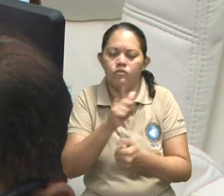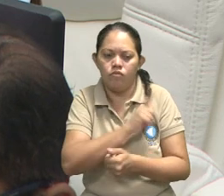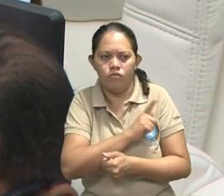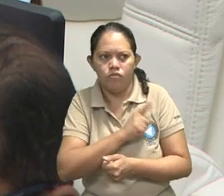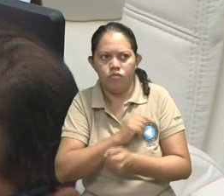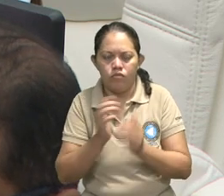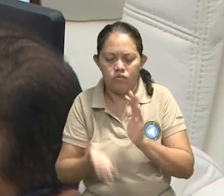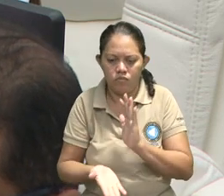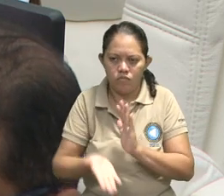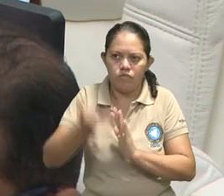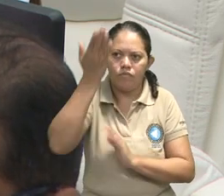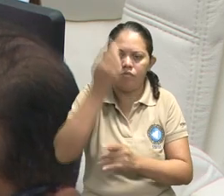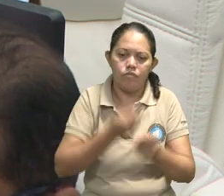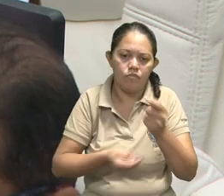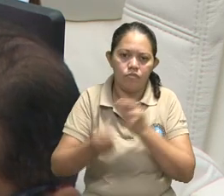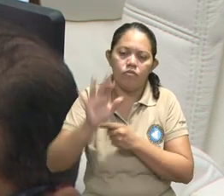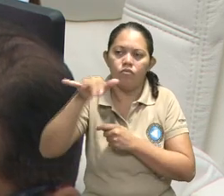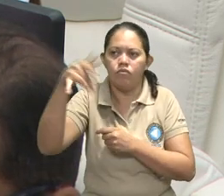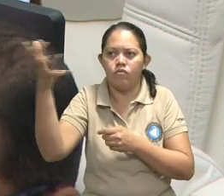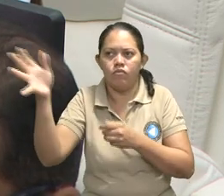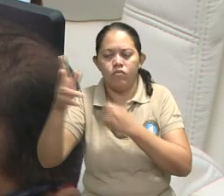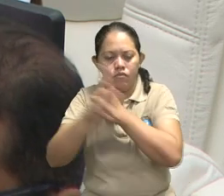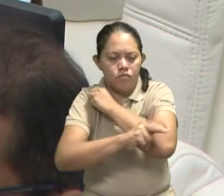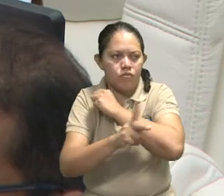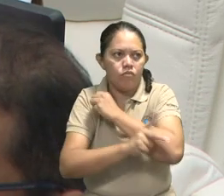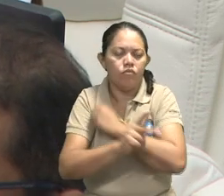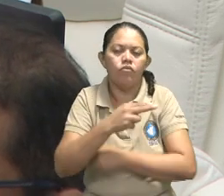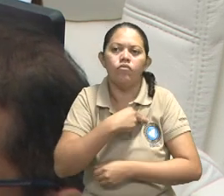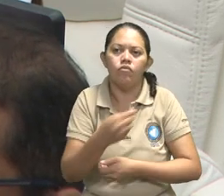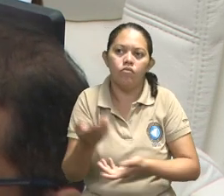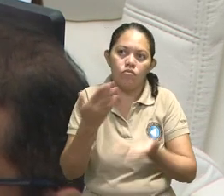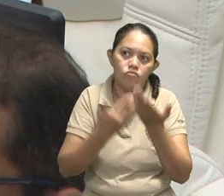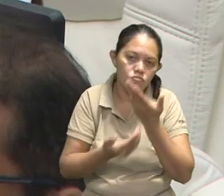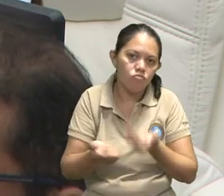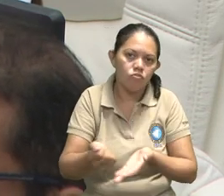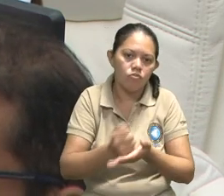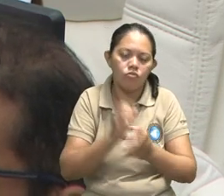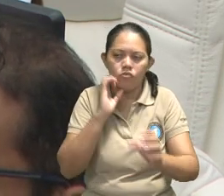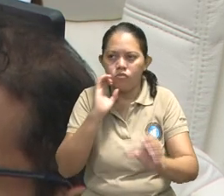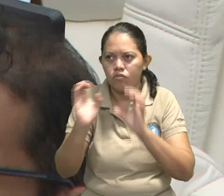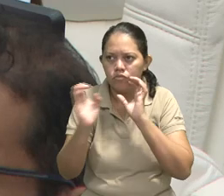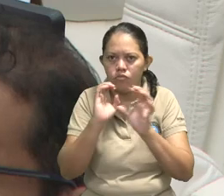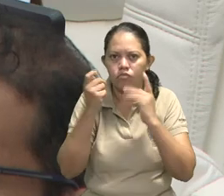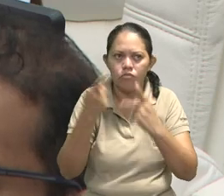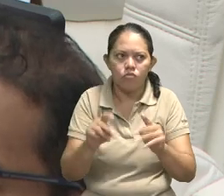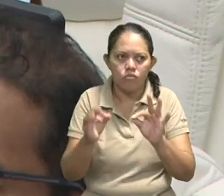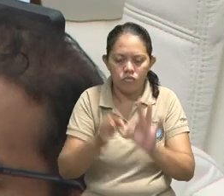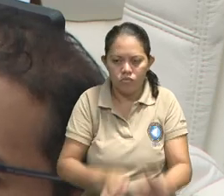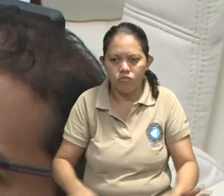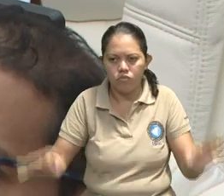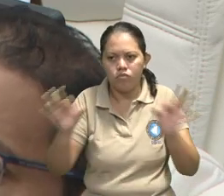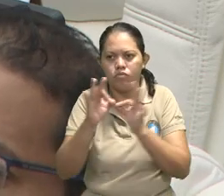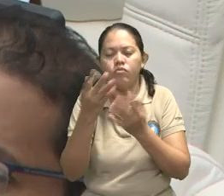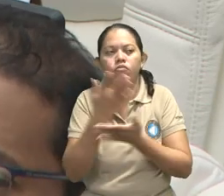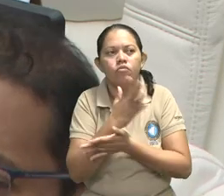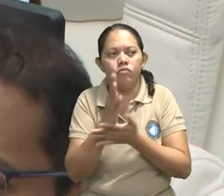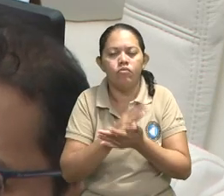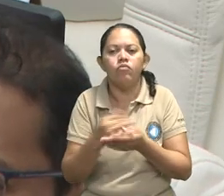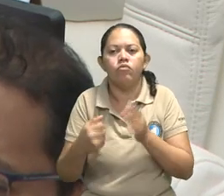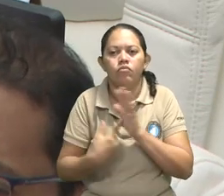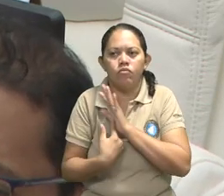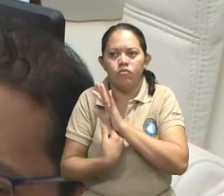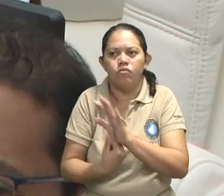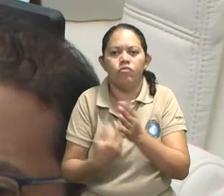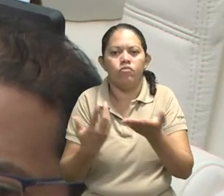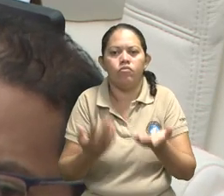un alto índice de inversión extranjera directa. En este sentido, las telecomunicaciones, por ser un sector muy dinámico, representan